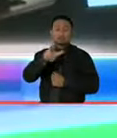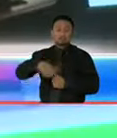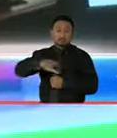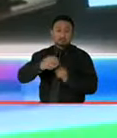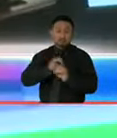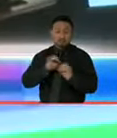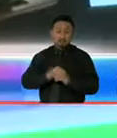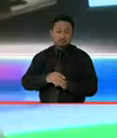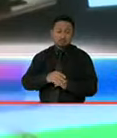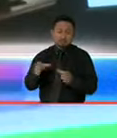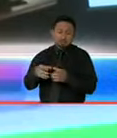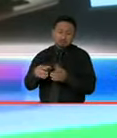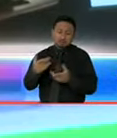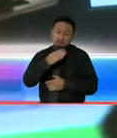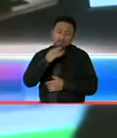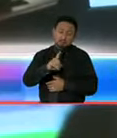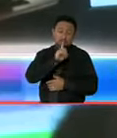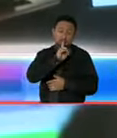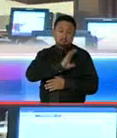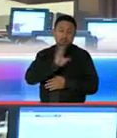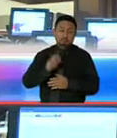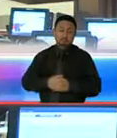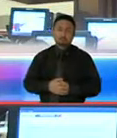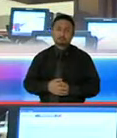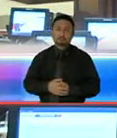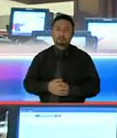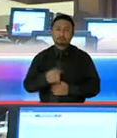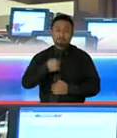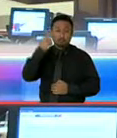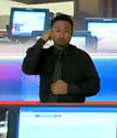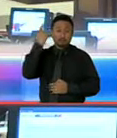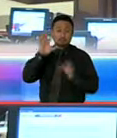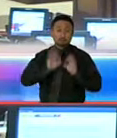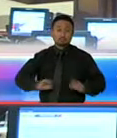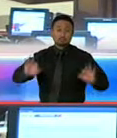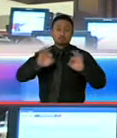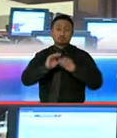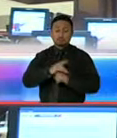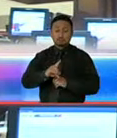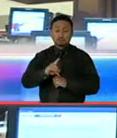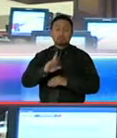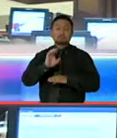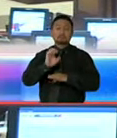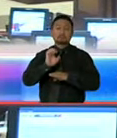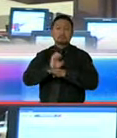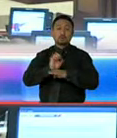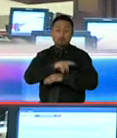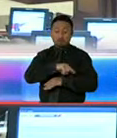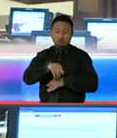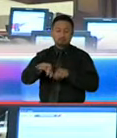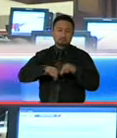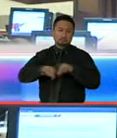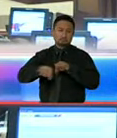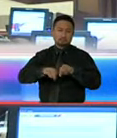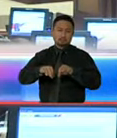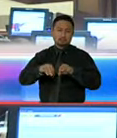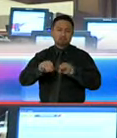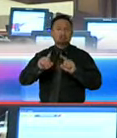Ellos prefirieron abstenerse al momento de votar. Creo que es importante que el país reciba una explicación